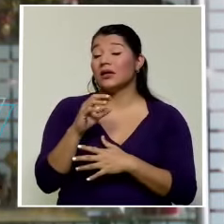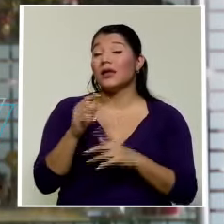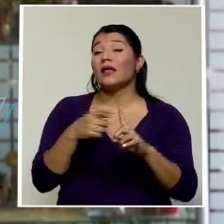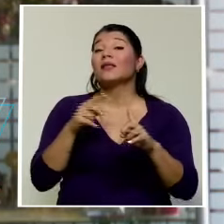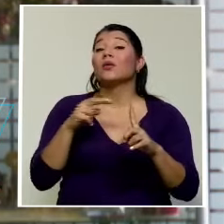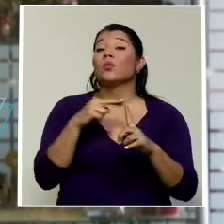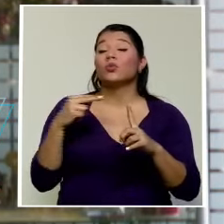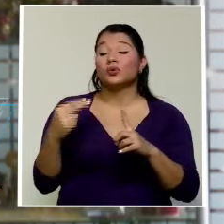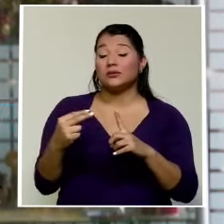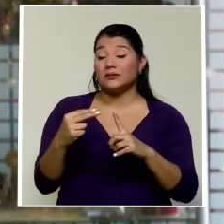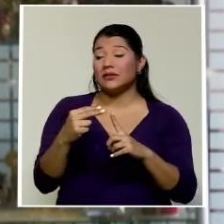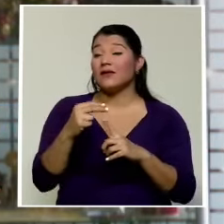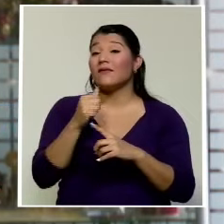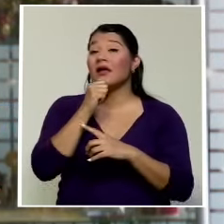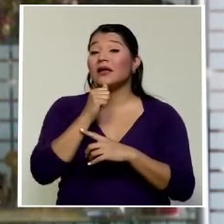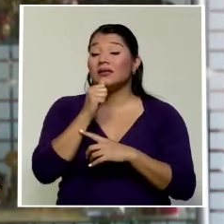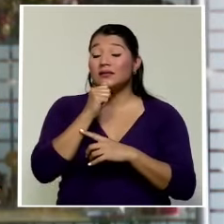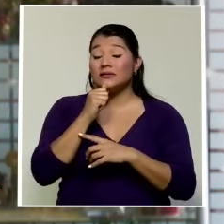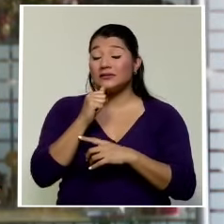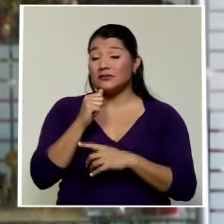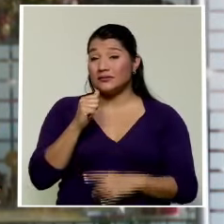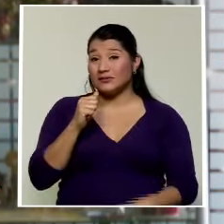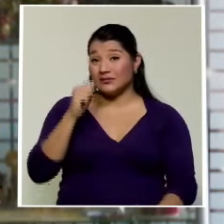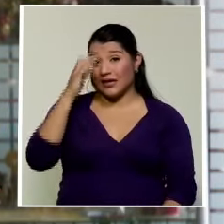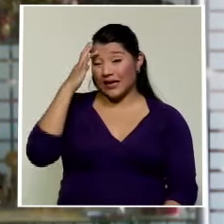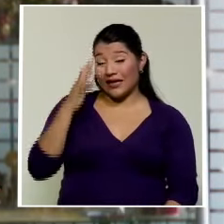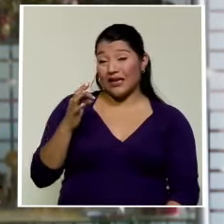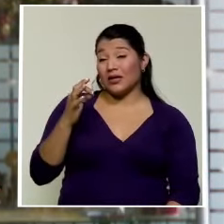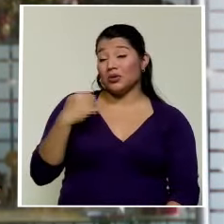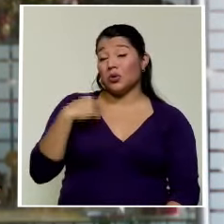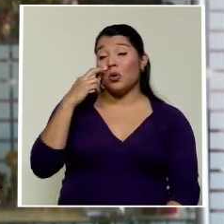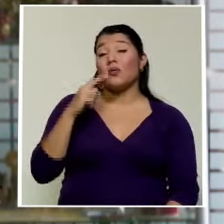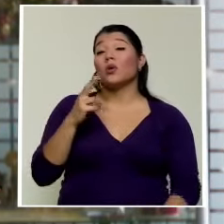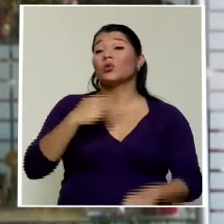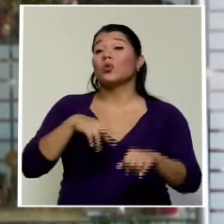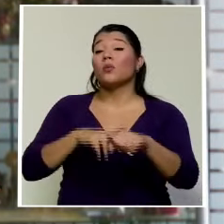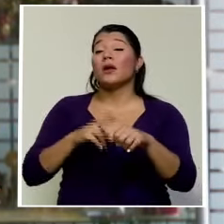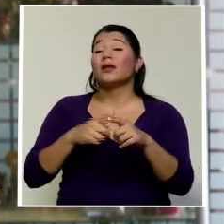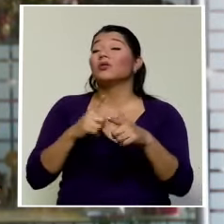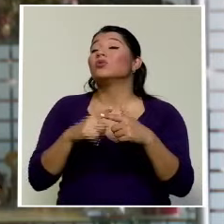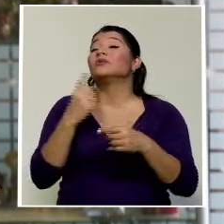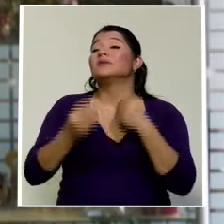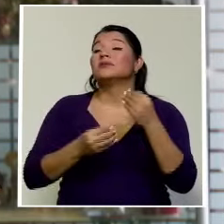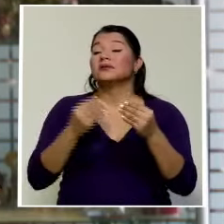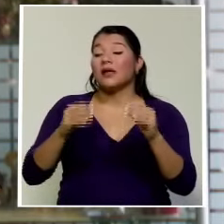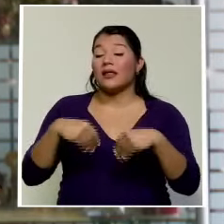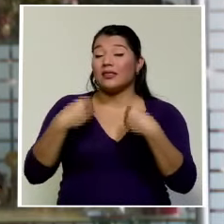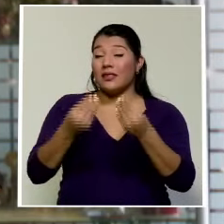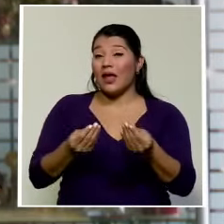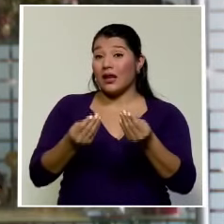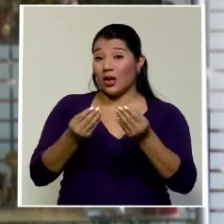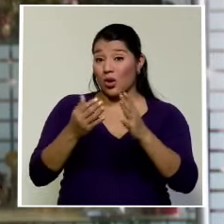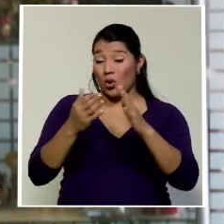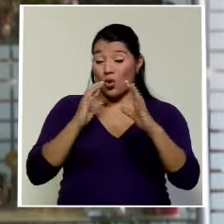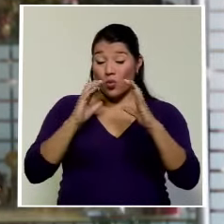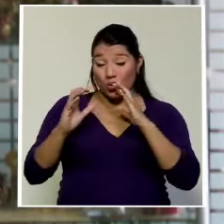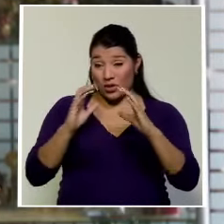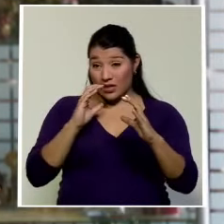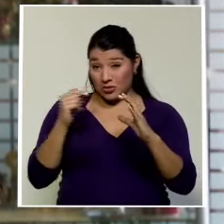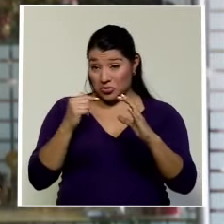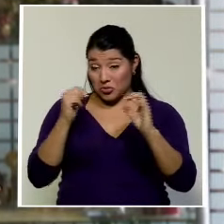de una medida cautelar que considera típica, en donde lo que se impide es que se brinde comunicación cuando esta comunicación puede ser de